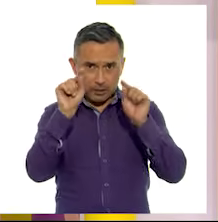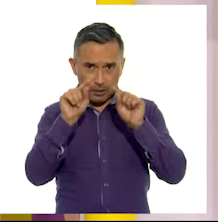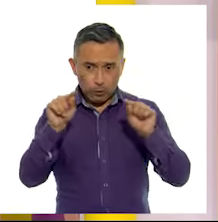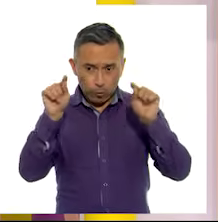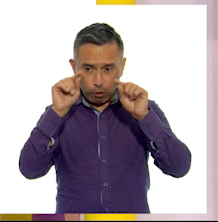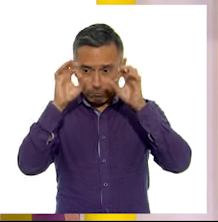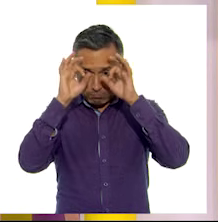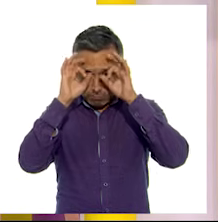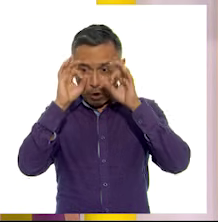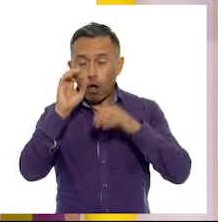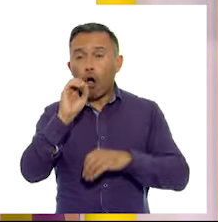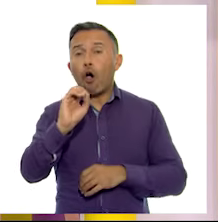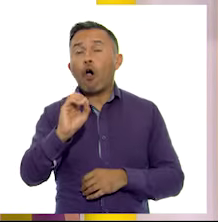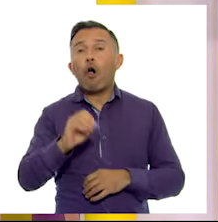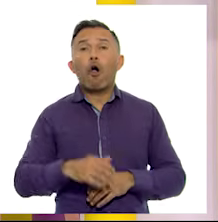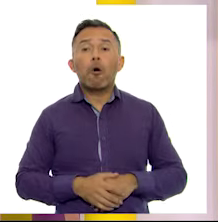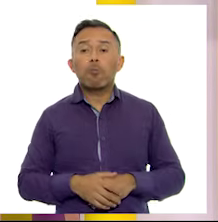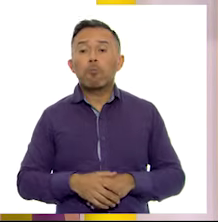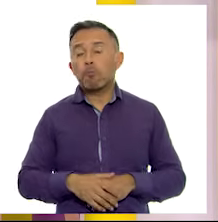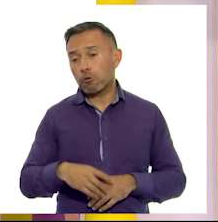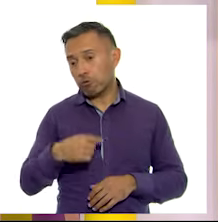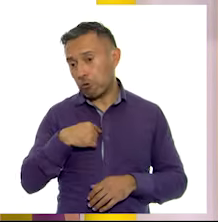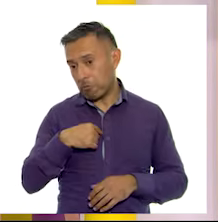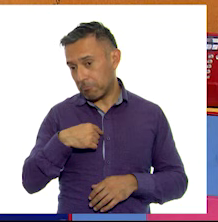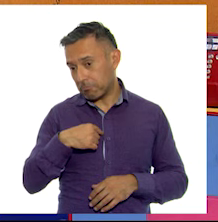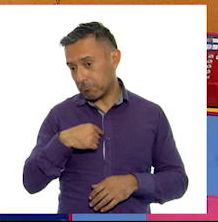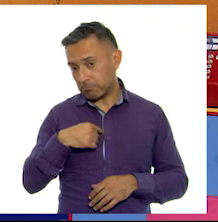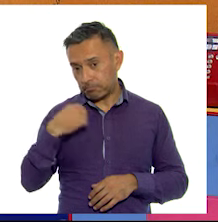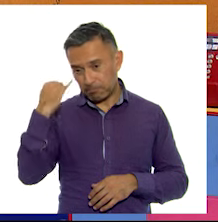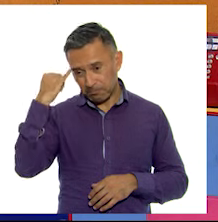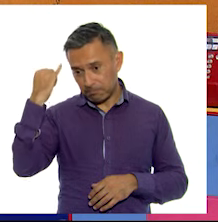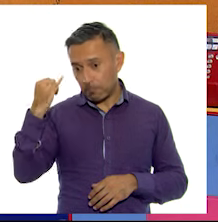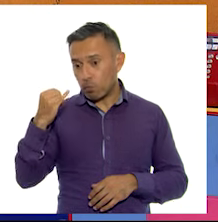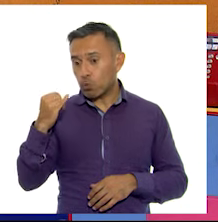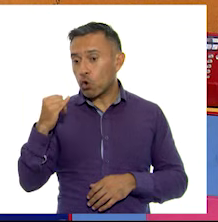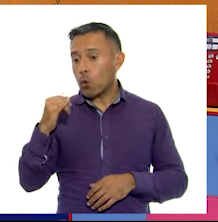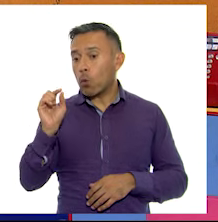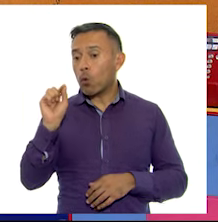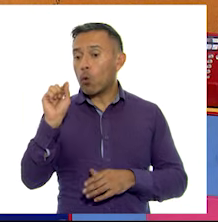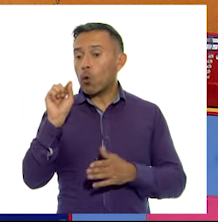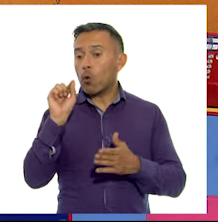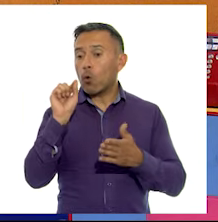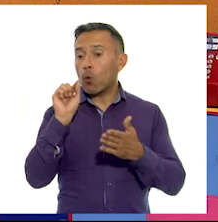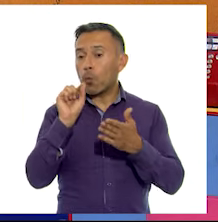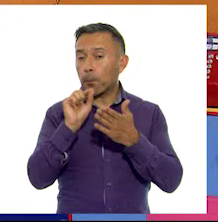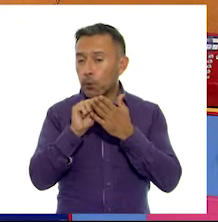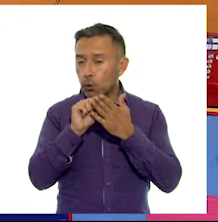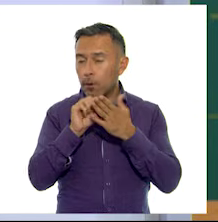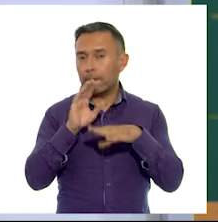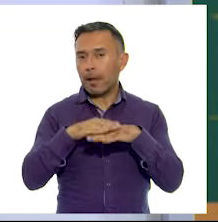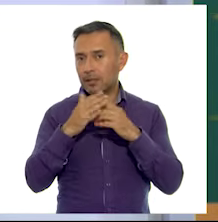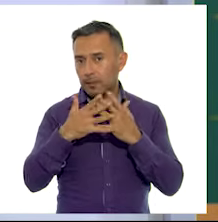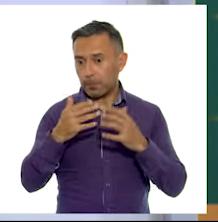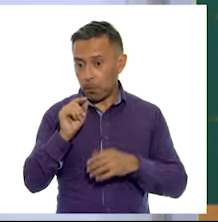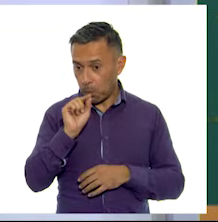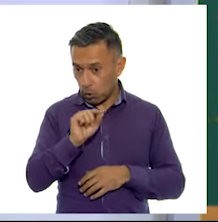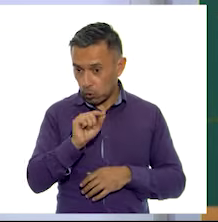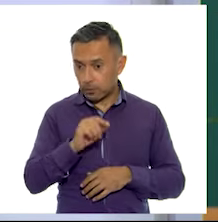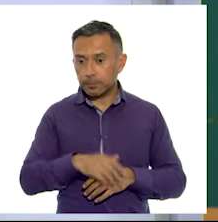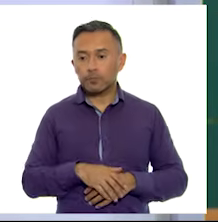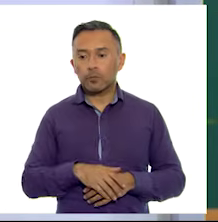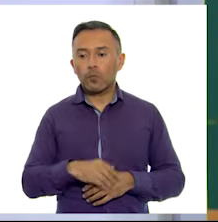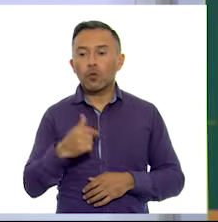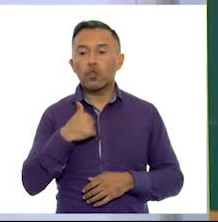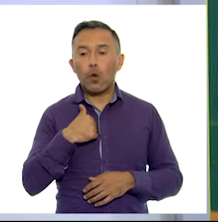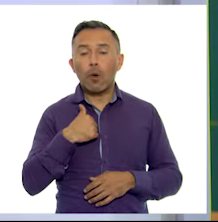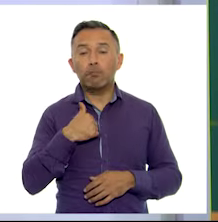parece? Yo utilizaría un cuadrado. Un punto muy, muy grande, grande. Un punto. Yo traté de hacer